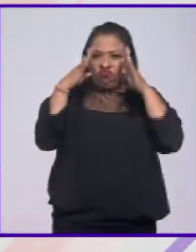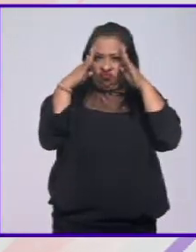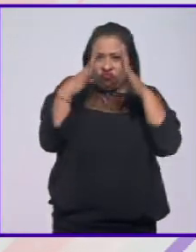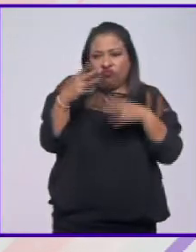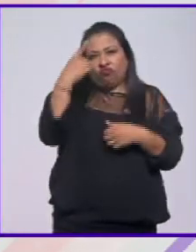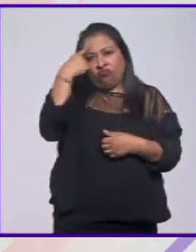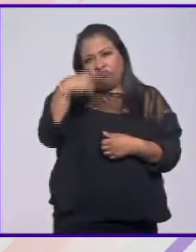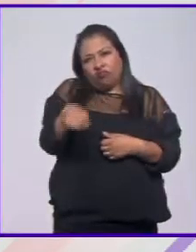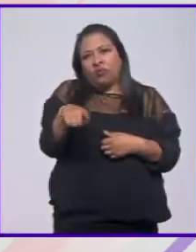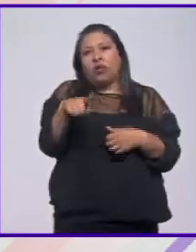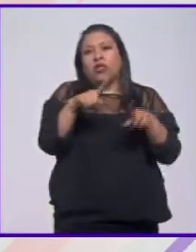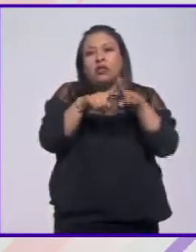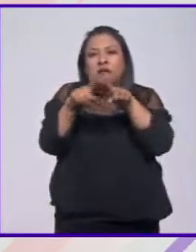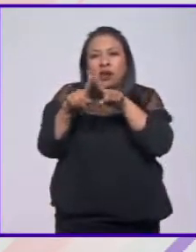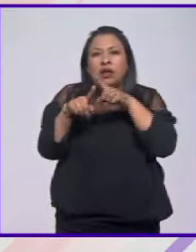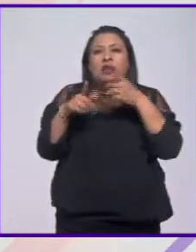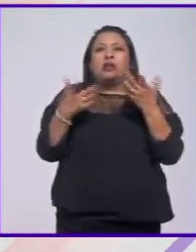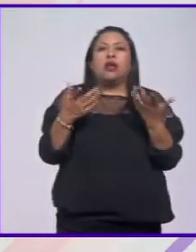a la